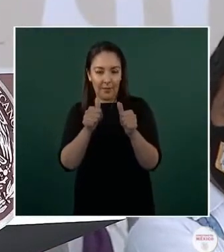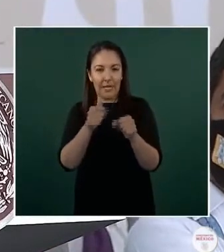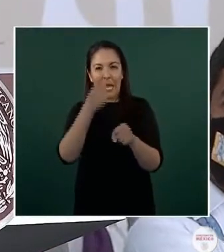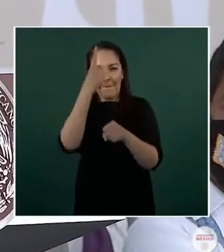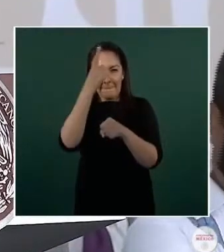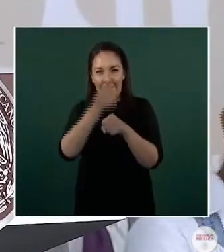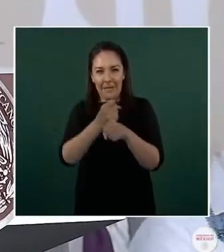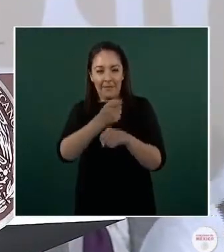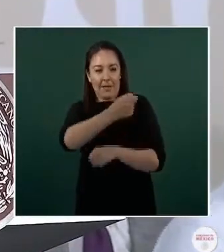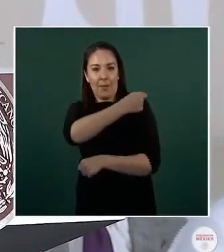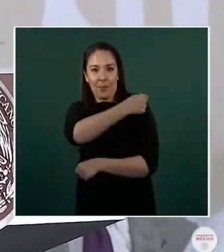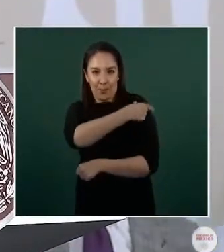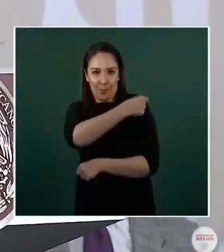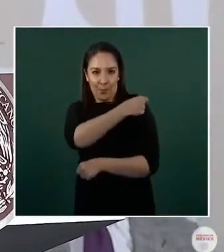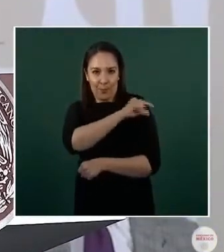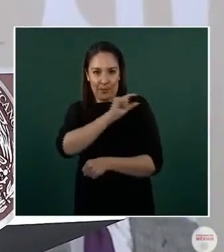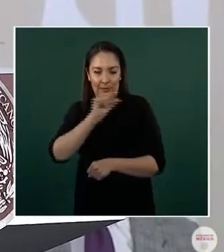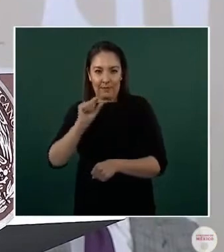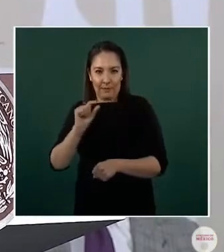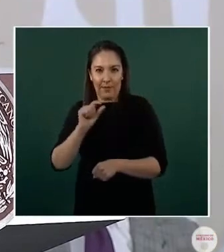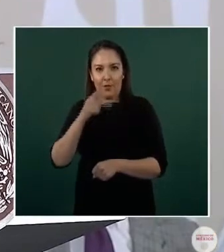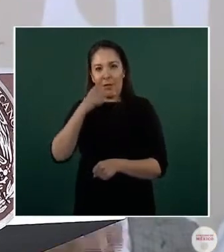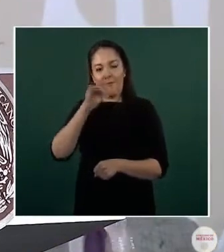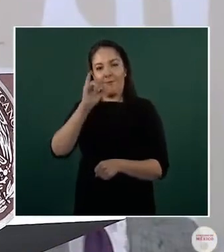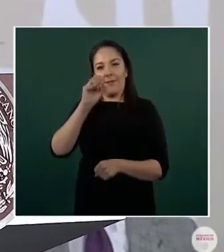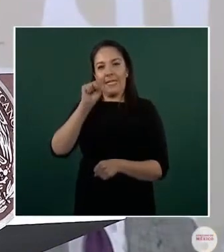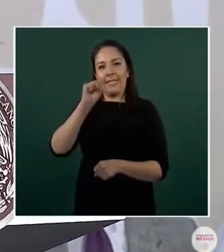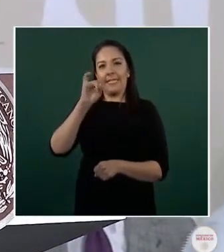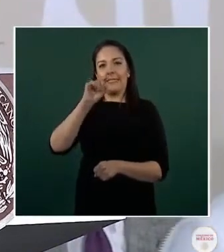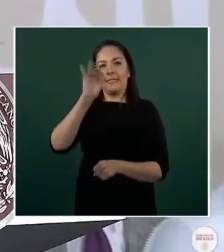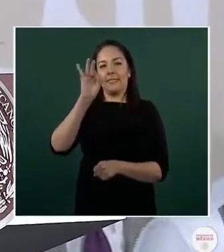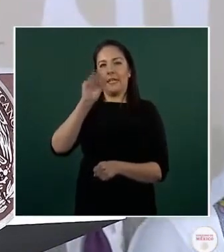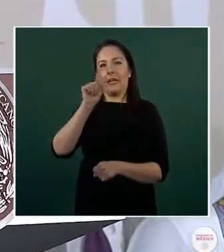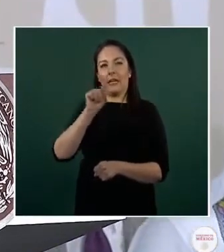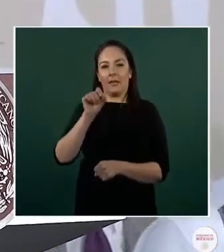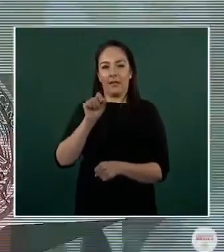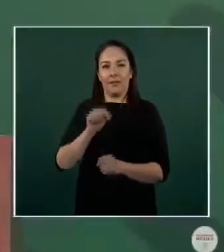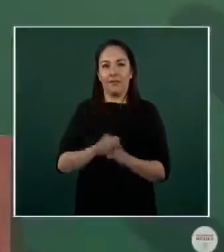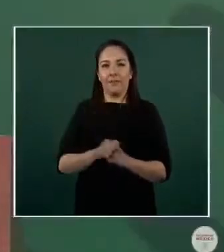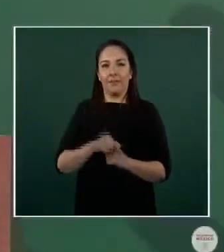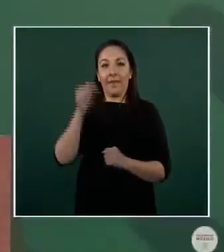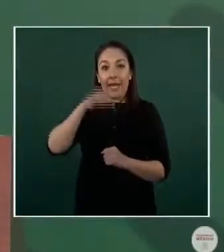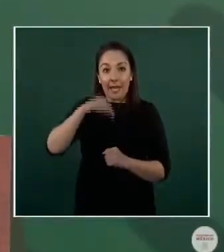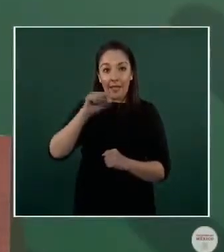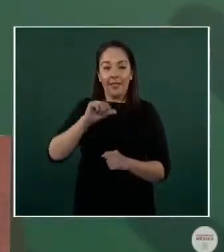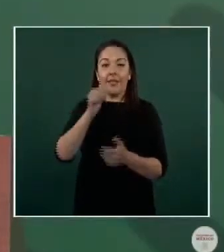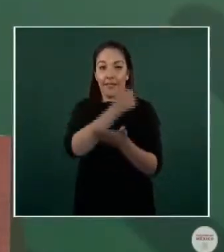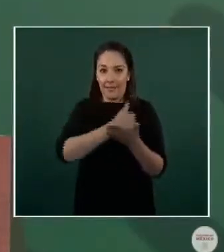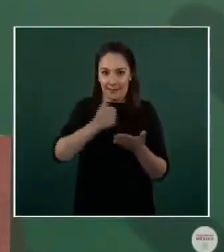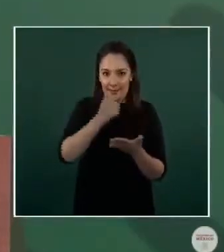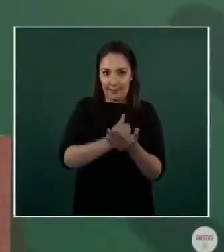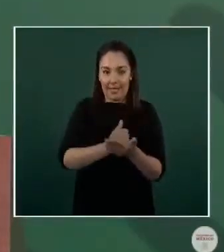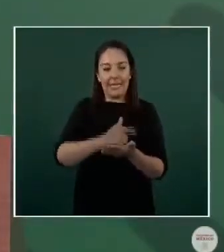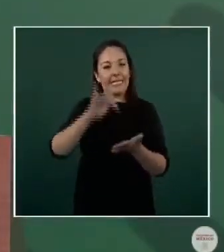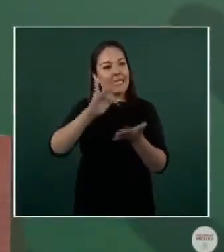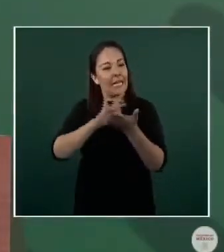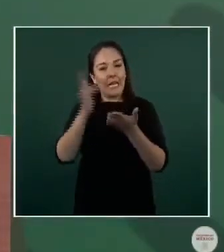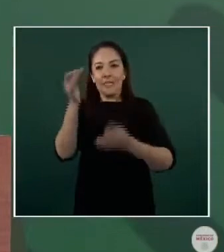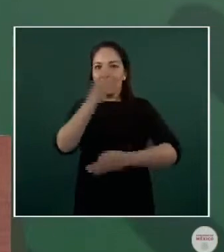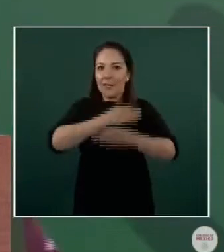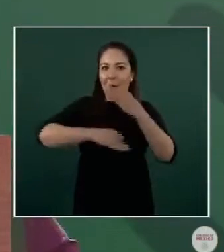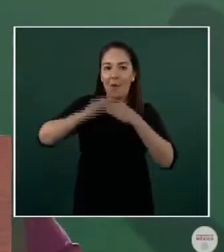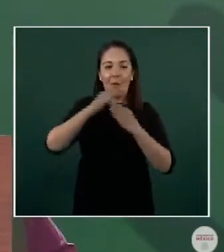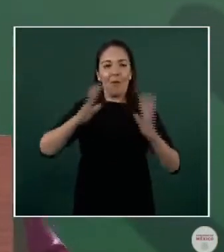con la primera dosis de la vacuna Pfizer aquí. Entonces, agradecer la